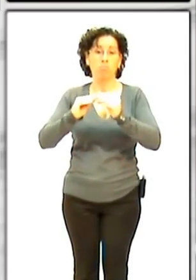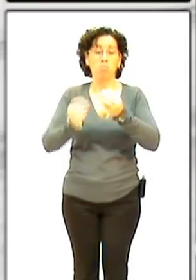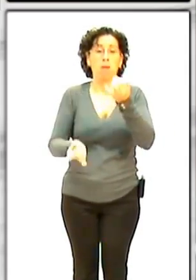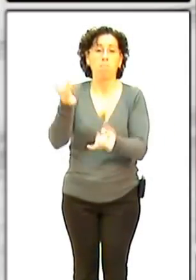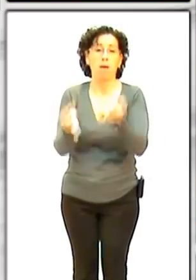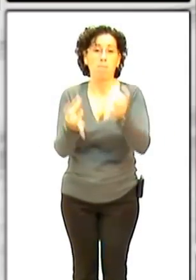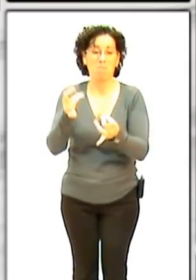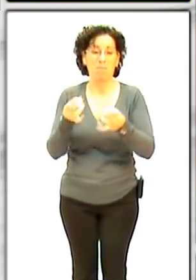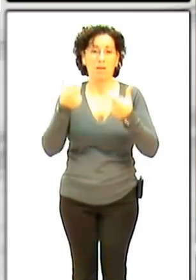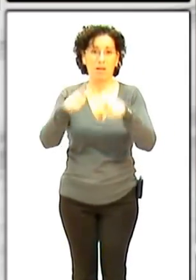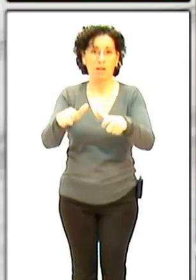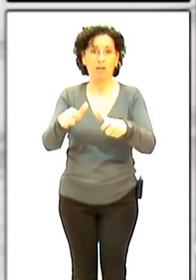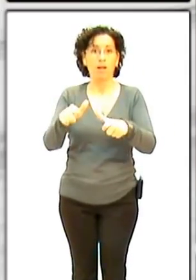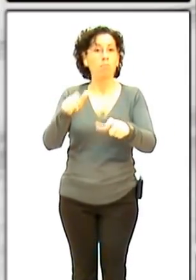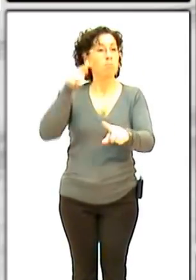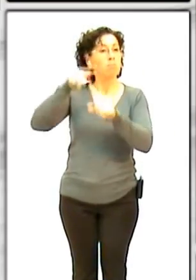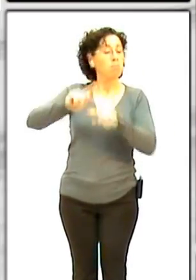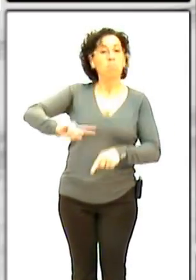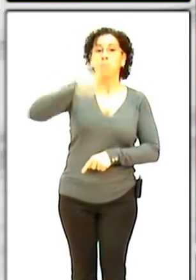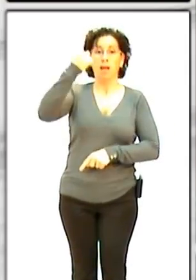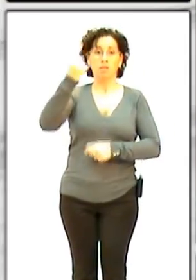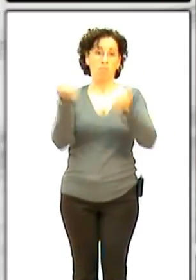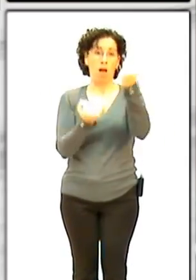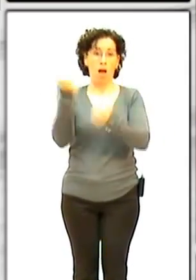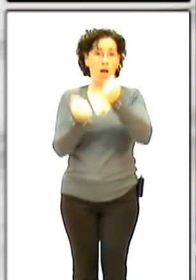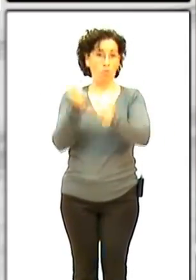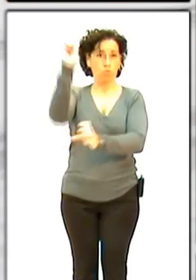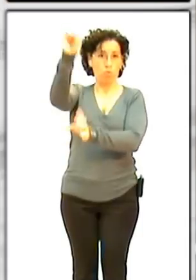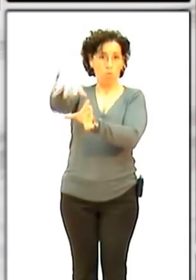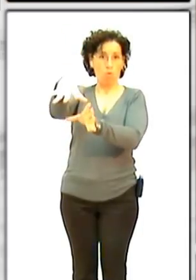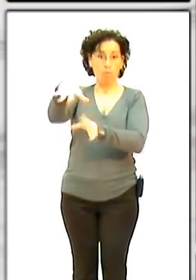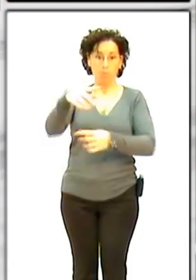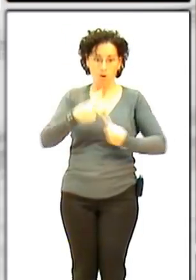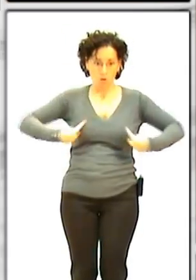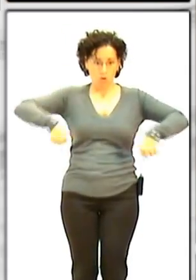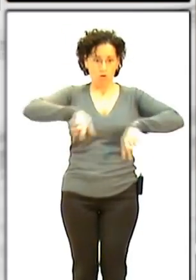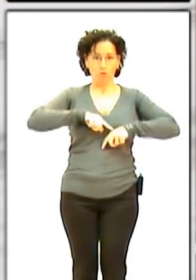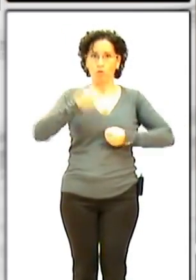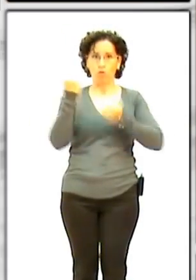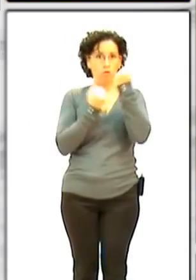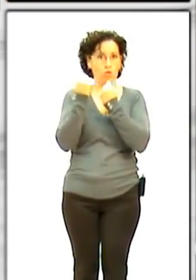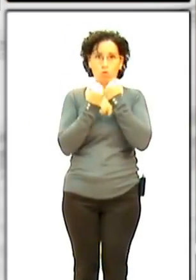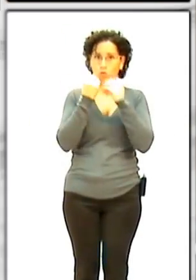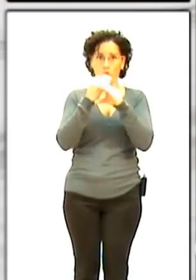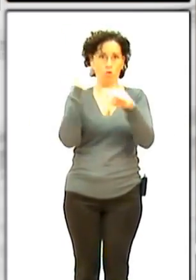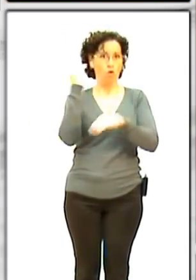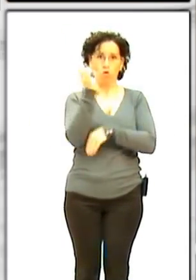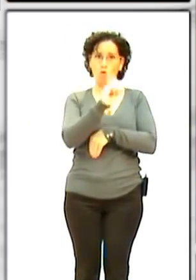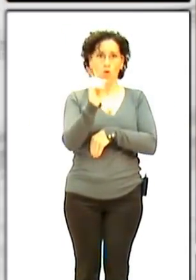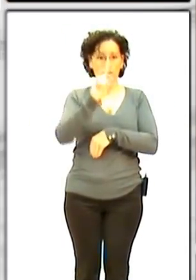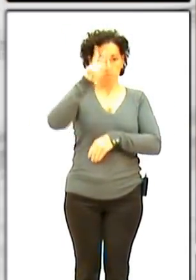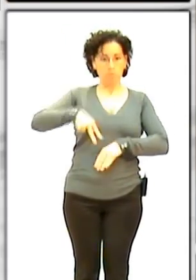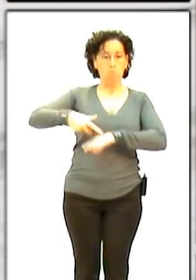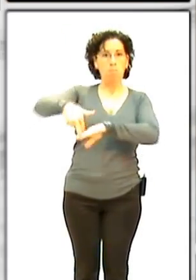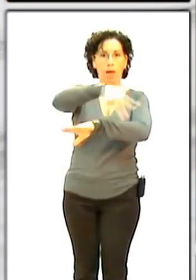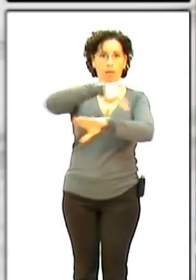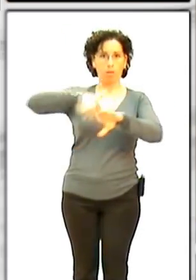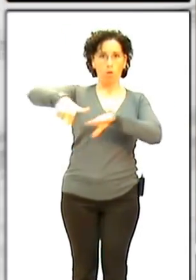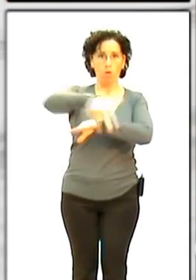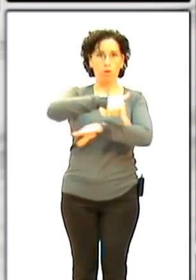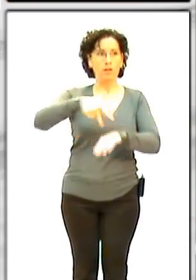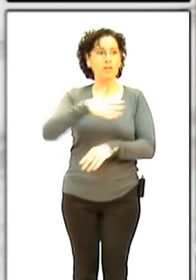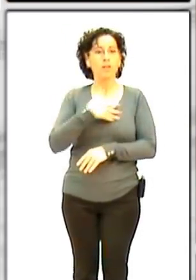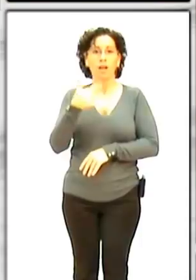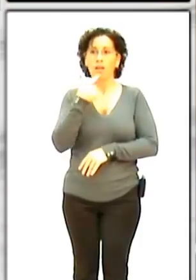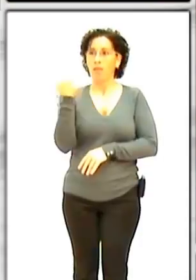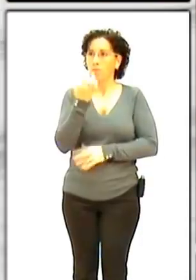esta área, ¿no? Que es el automóvil, ¿eh? Pero claro, no somos automóviles, somos peatones, es decir, necesitamos